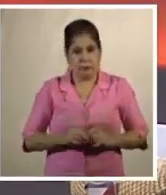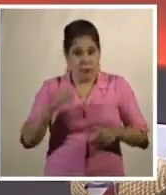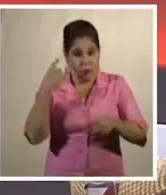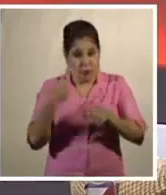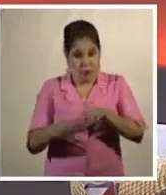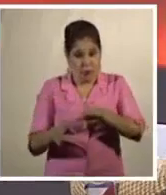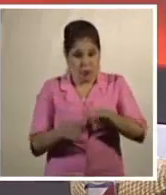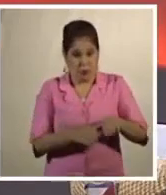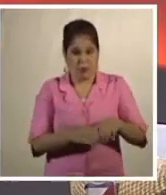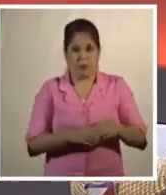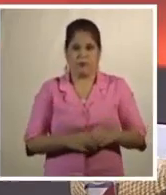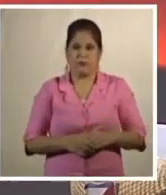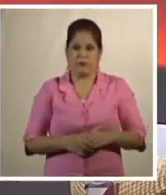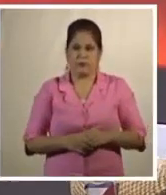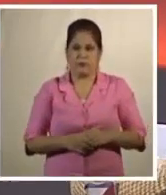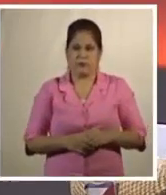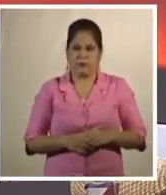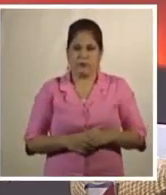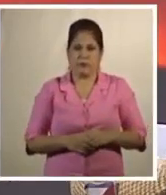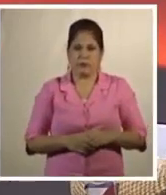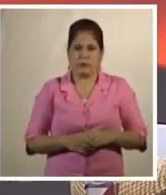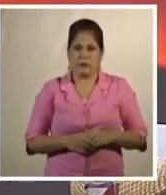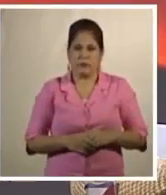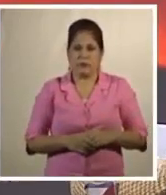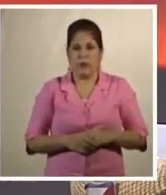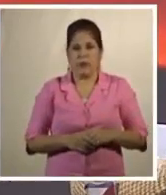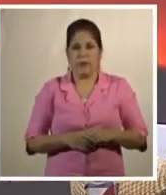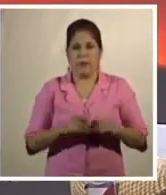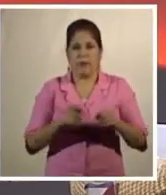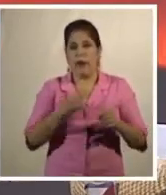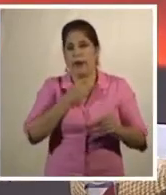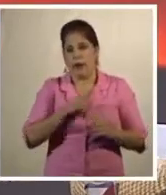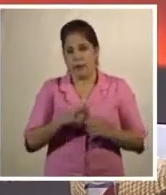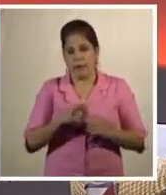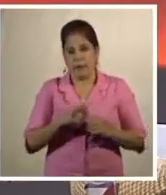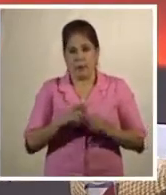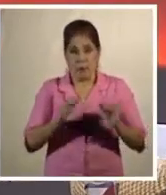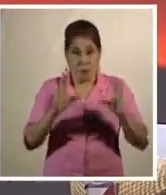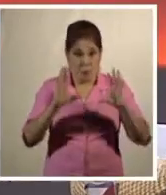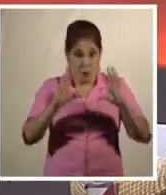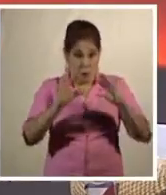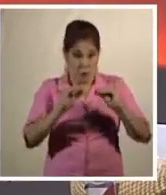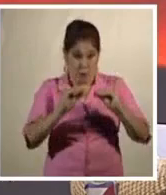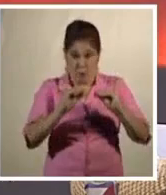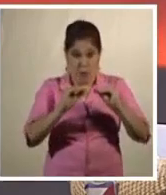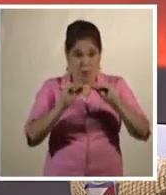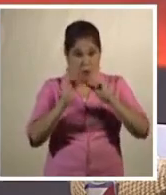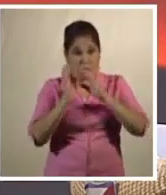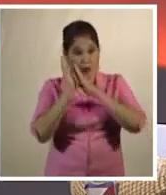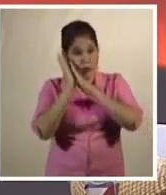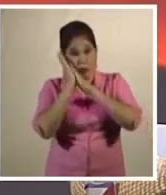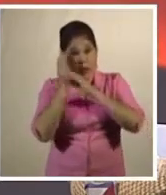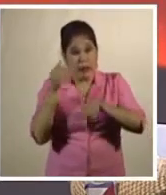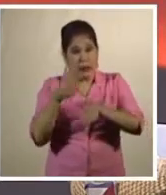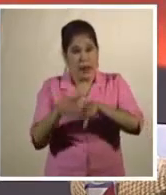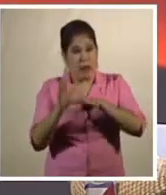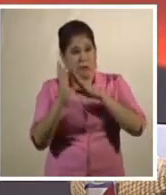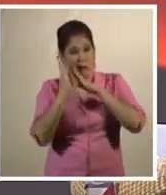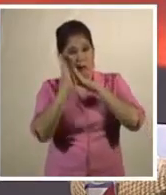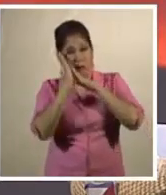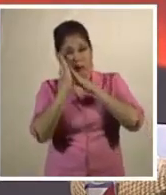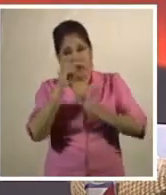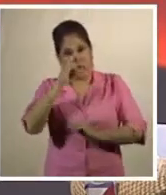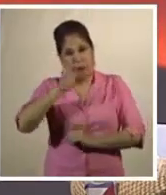con todo esto que otra cosa pasa y es muy frecuente alteración de los hábitos de sueño y dentro de los de alteración del hábito de sueños no